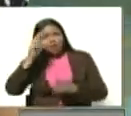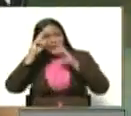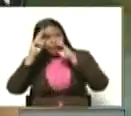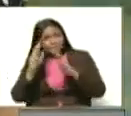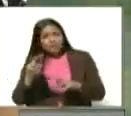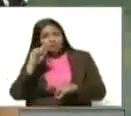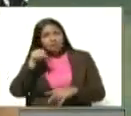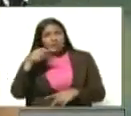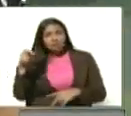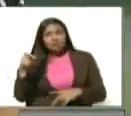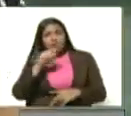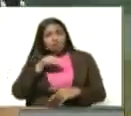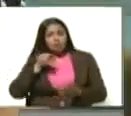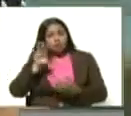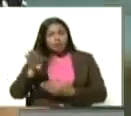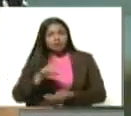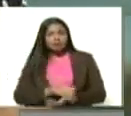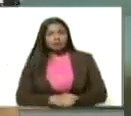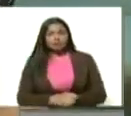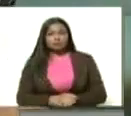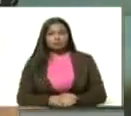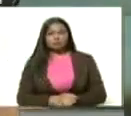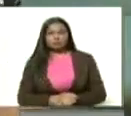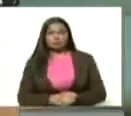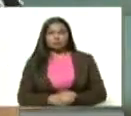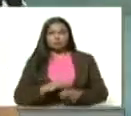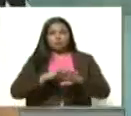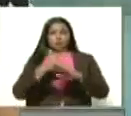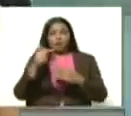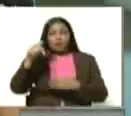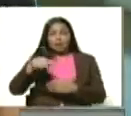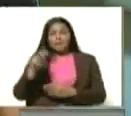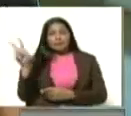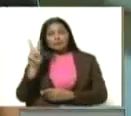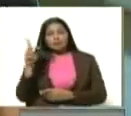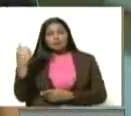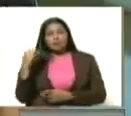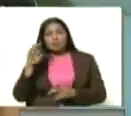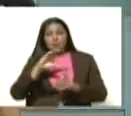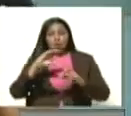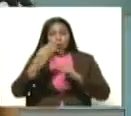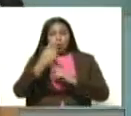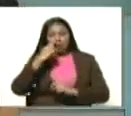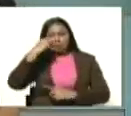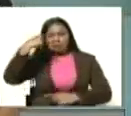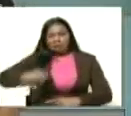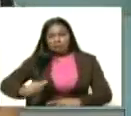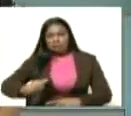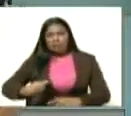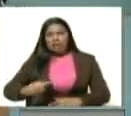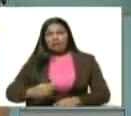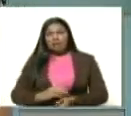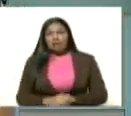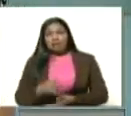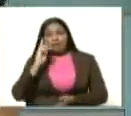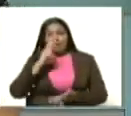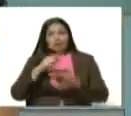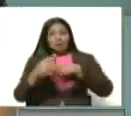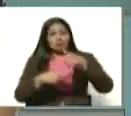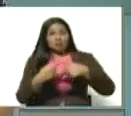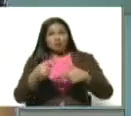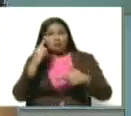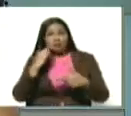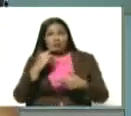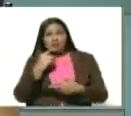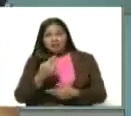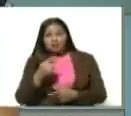respeto acá en nuestro país? Porque aquí en Venezuela tenemos una cultura machista, eso hay que decirlo, y poco a poco, de hecho, con la llegada de la Revolución Bolivariana, eso